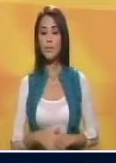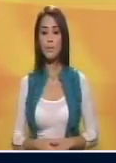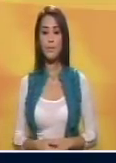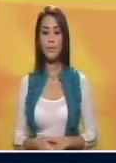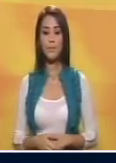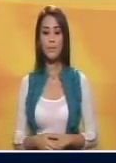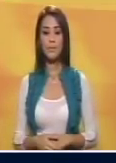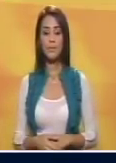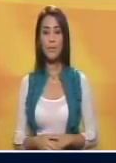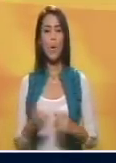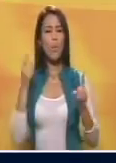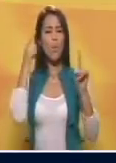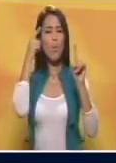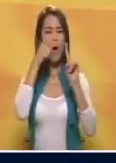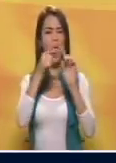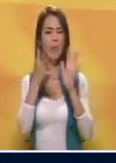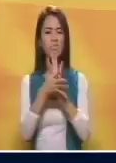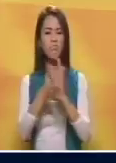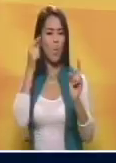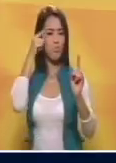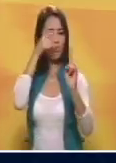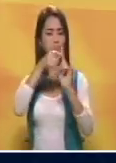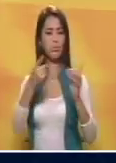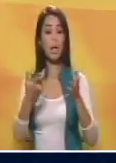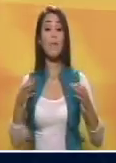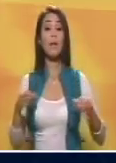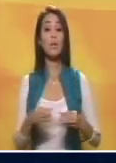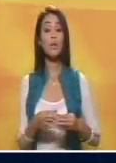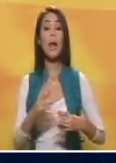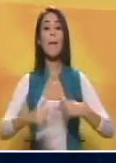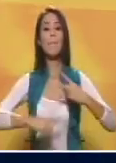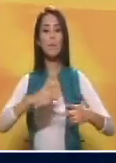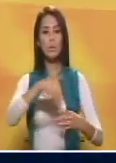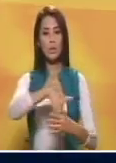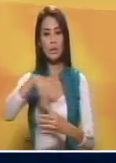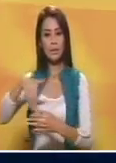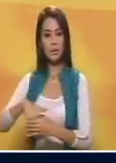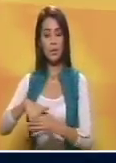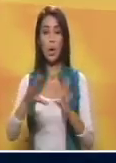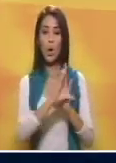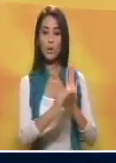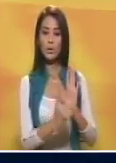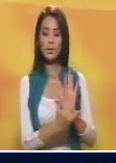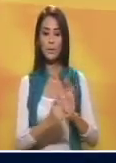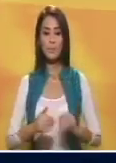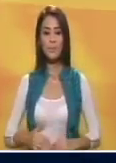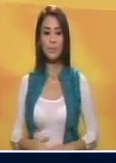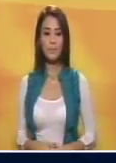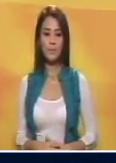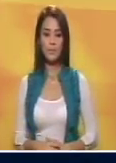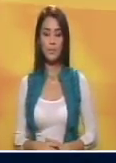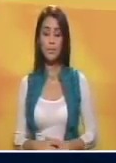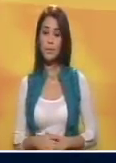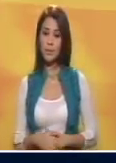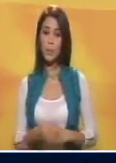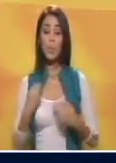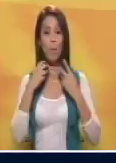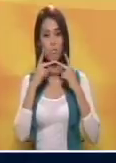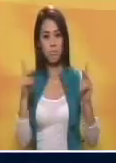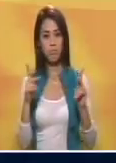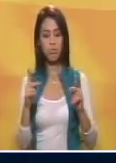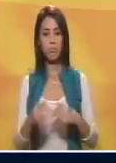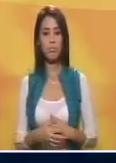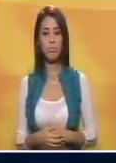motivo de la reunión es sobre el proceso electoral constituyente, según lo que publicó